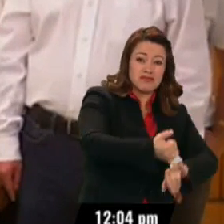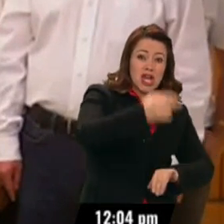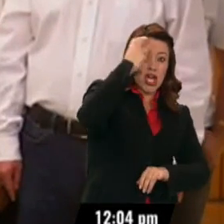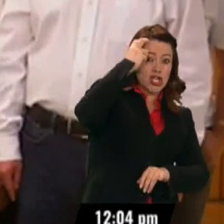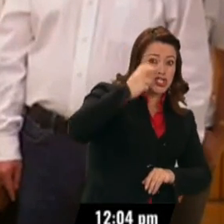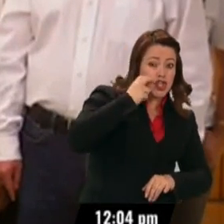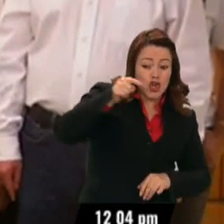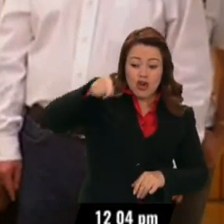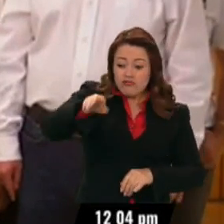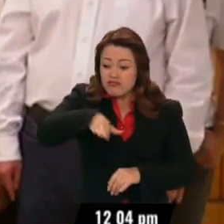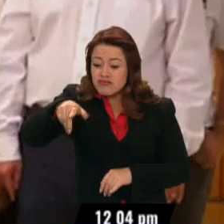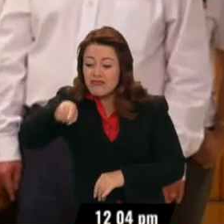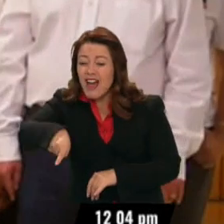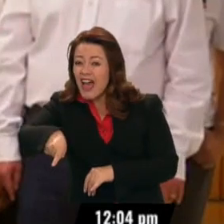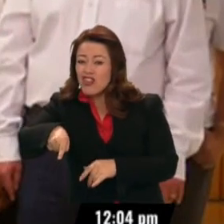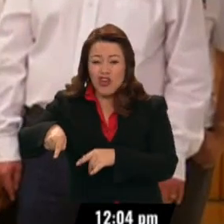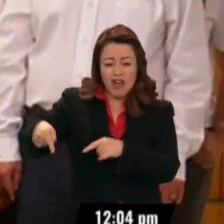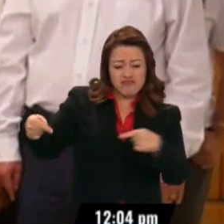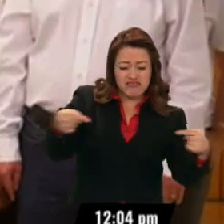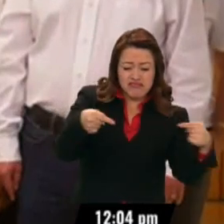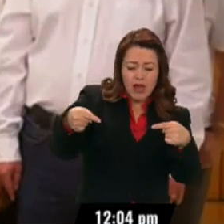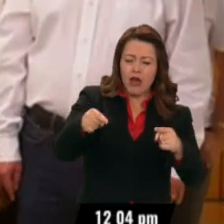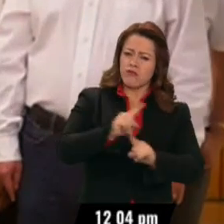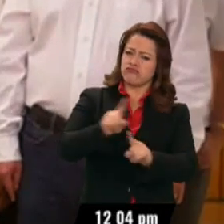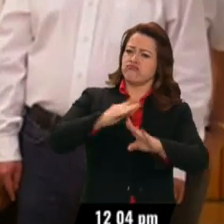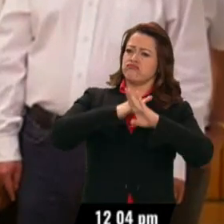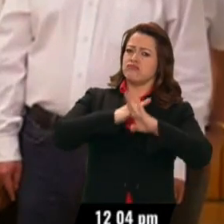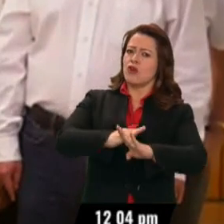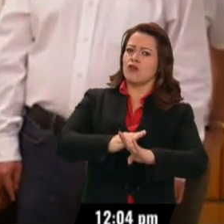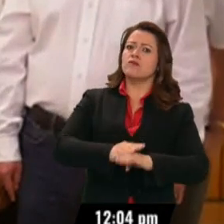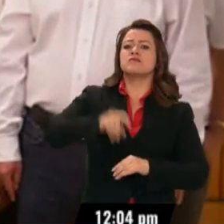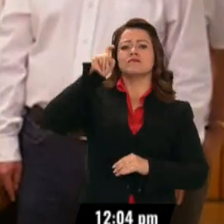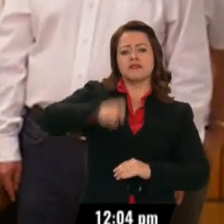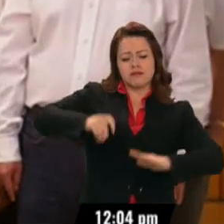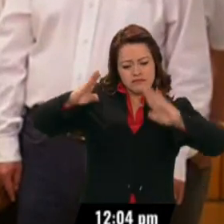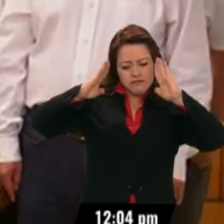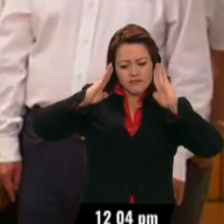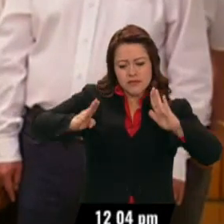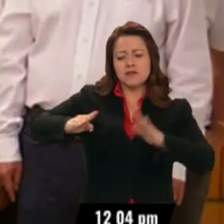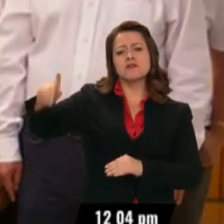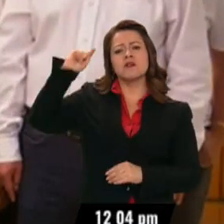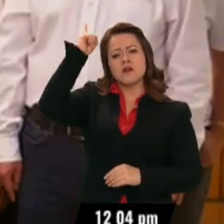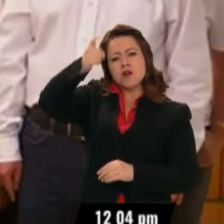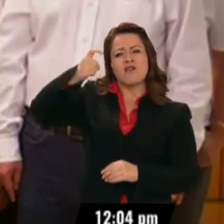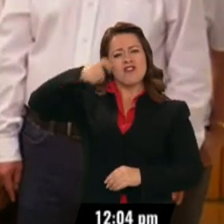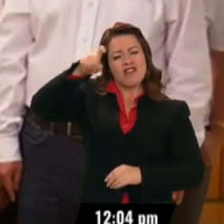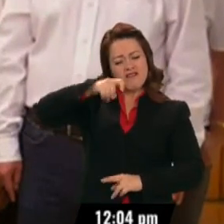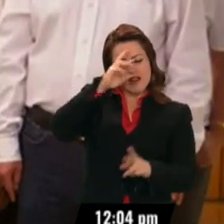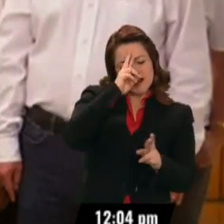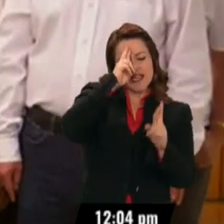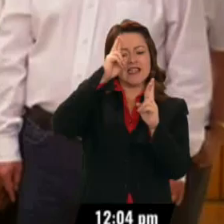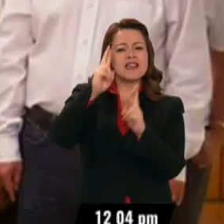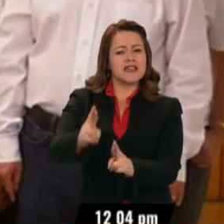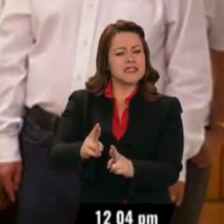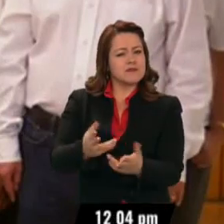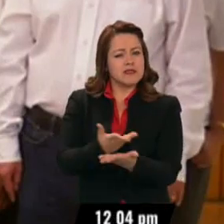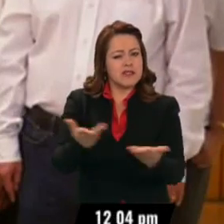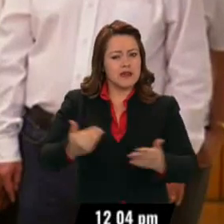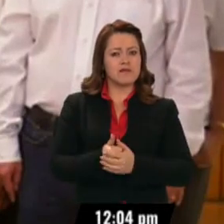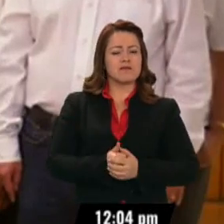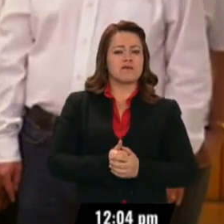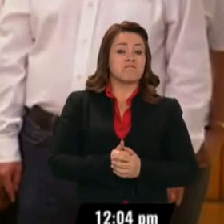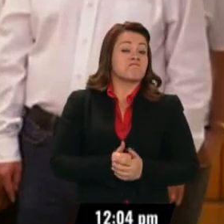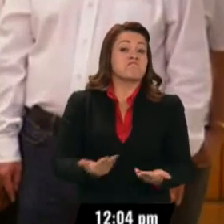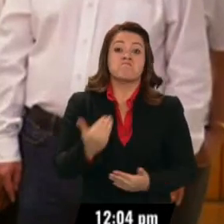Chocó y a lo mejor sin saberlo, para darle gusto a unas bandas de ilegales